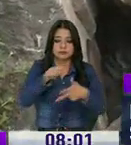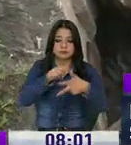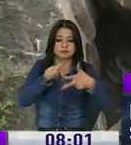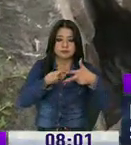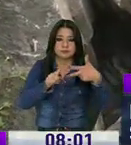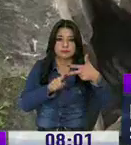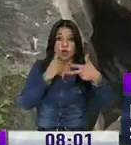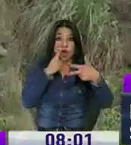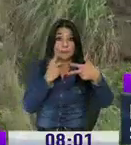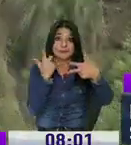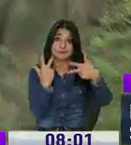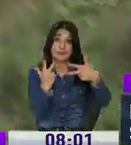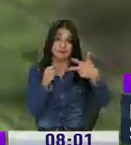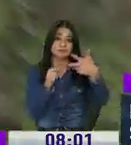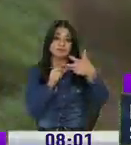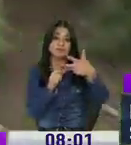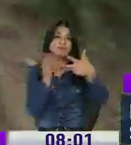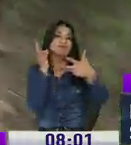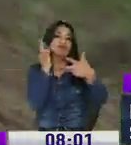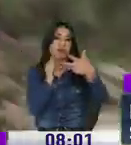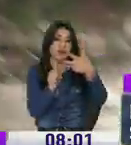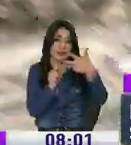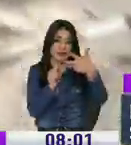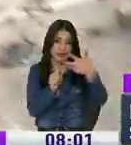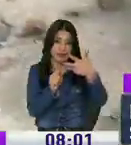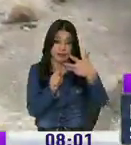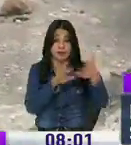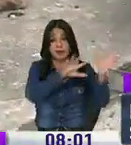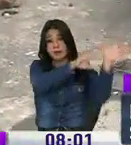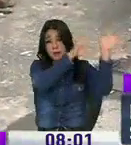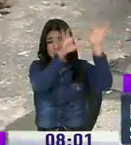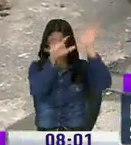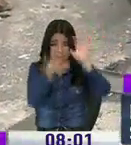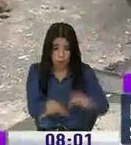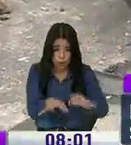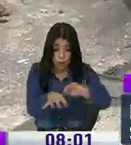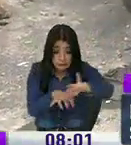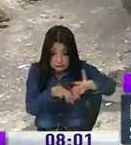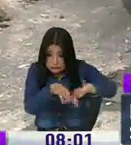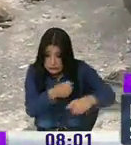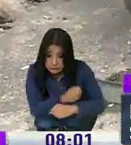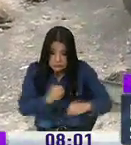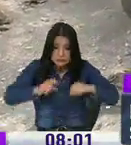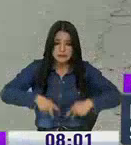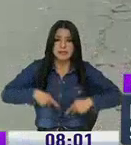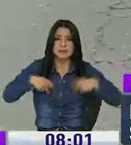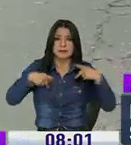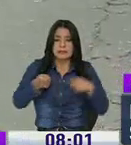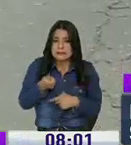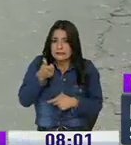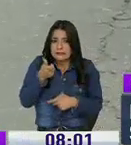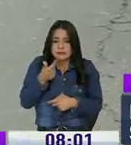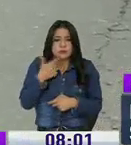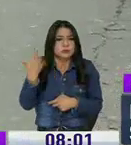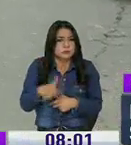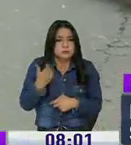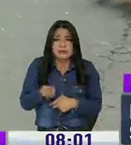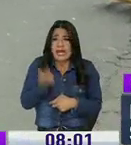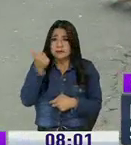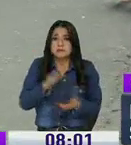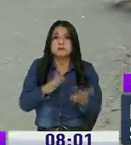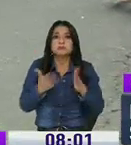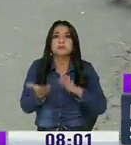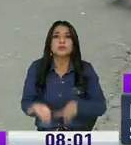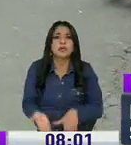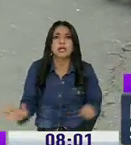En el sitio, los organismos de socorro lograron rescatar a los pasajeros aún con vida. Por un segundo o milésimas se salvaron de